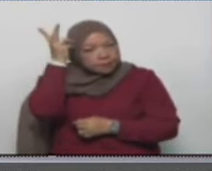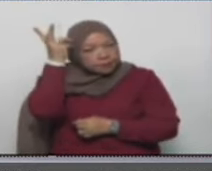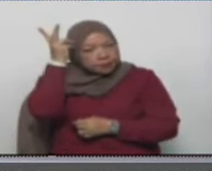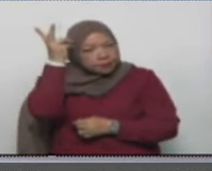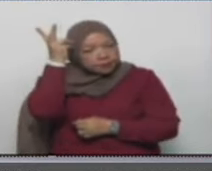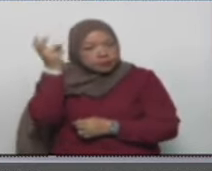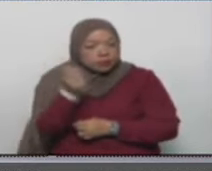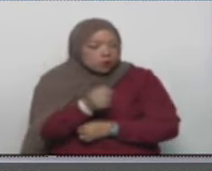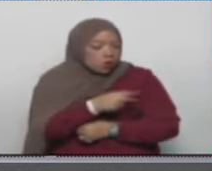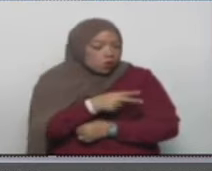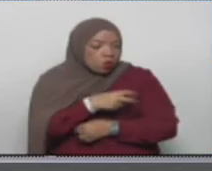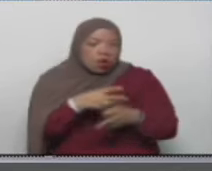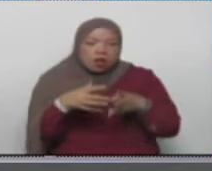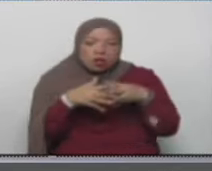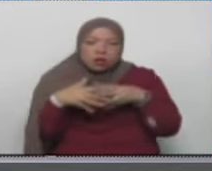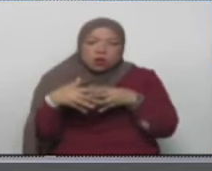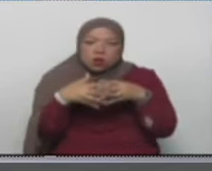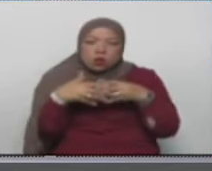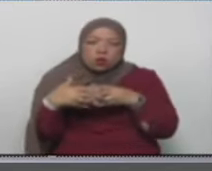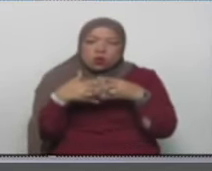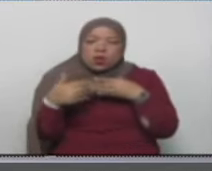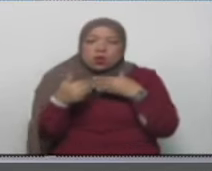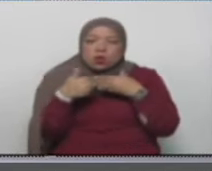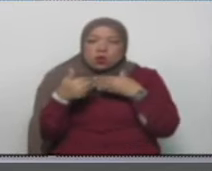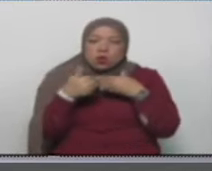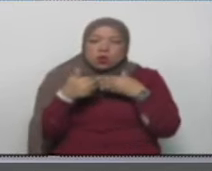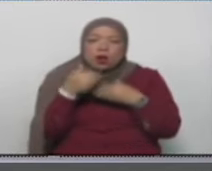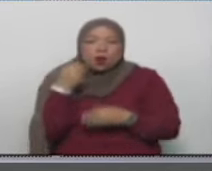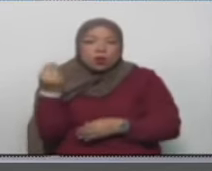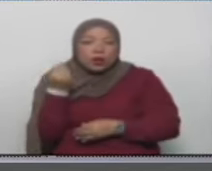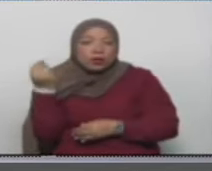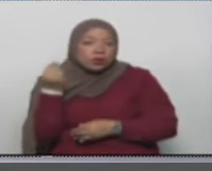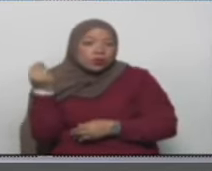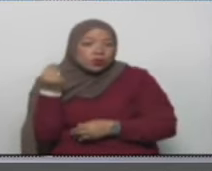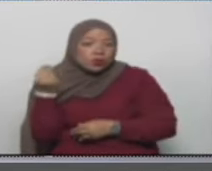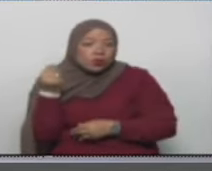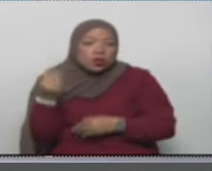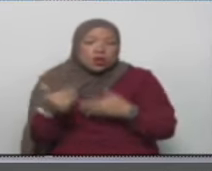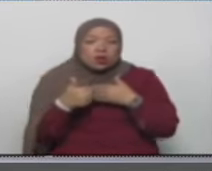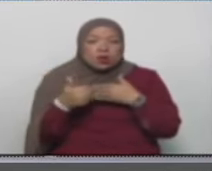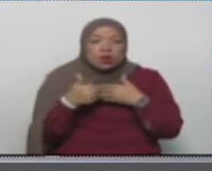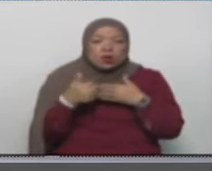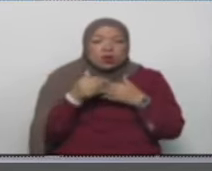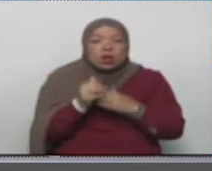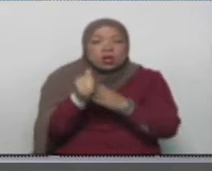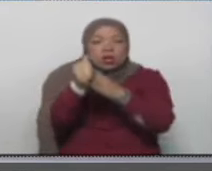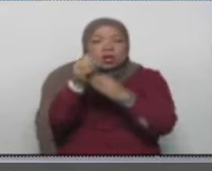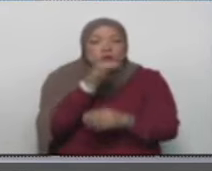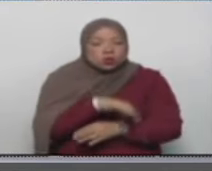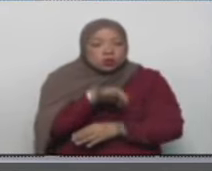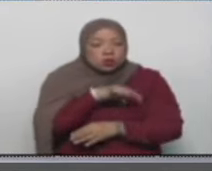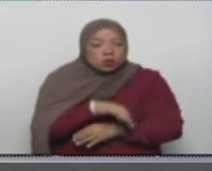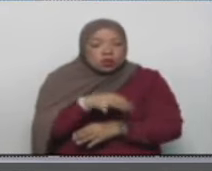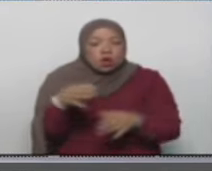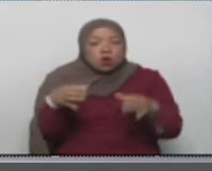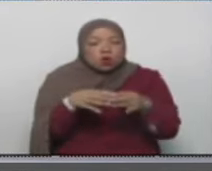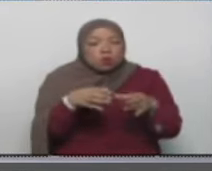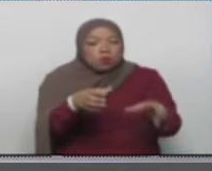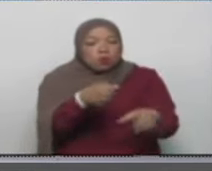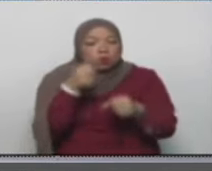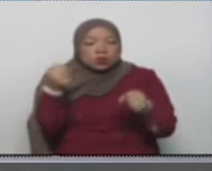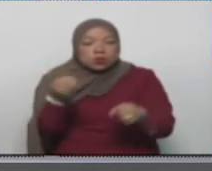y Estados Unidos, están atacando a la juventud. Están atacando a los líderes sociales de los clubs,